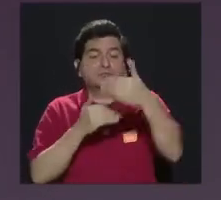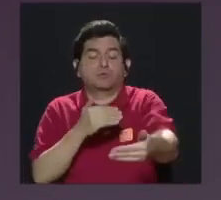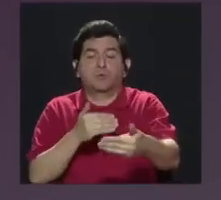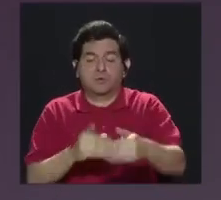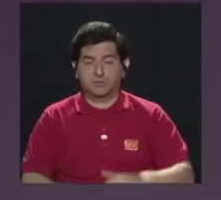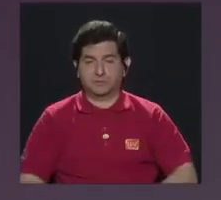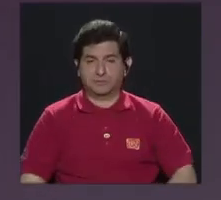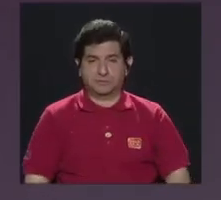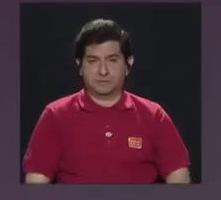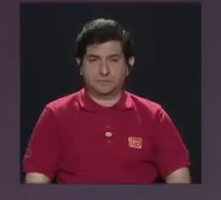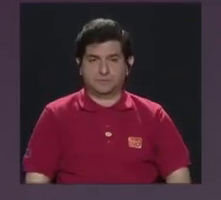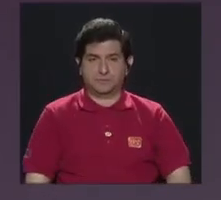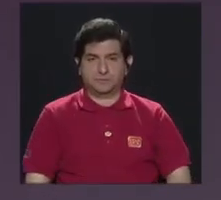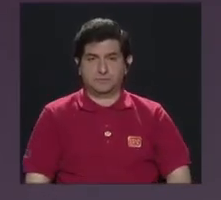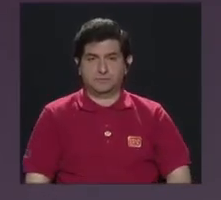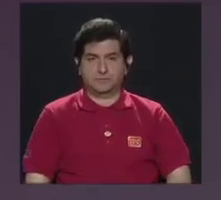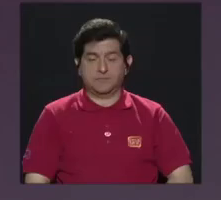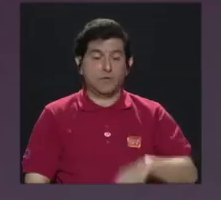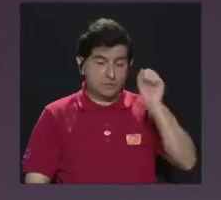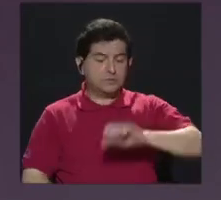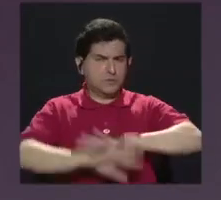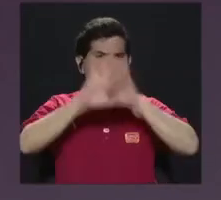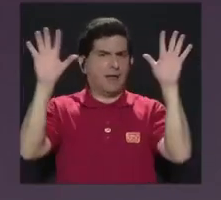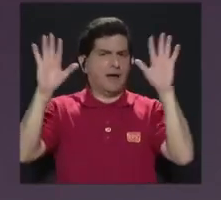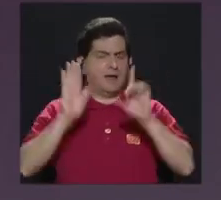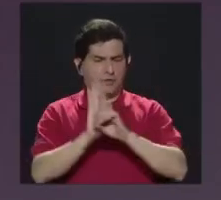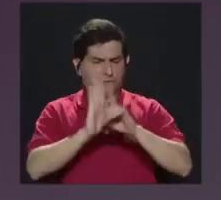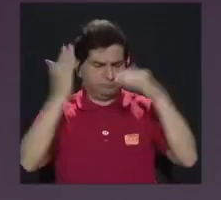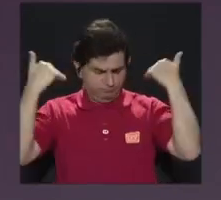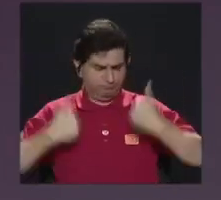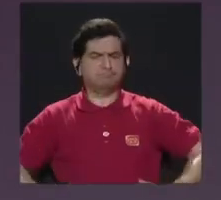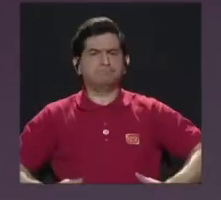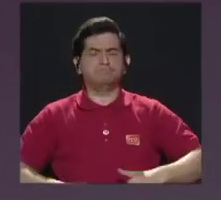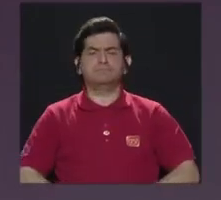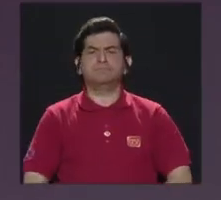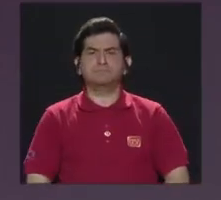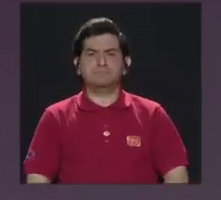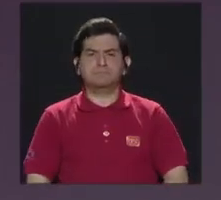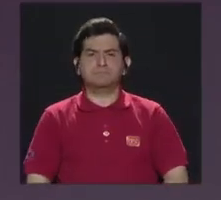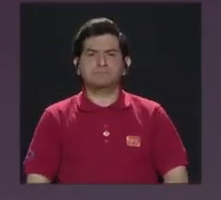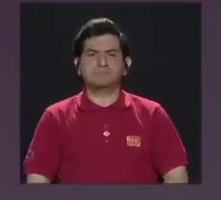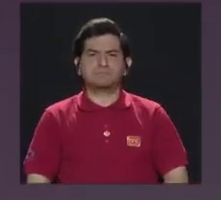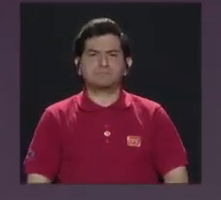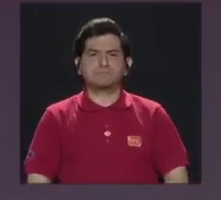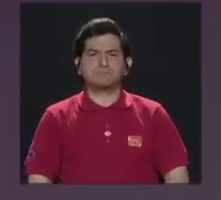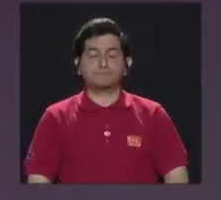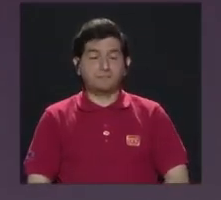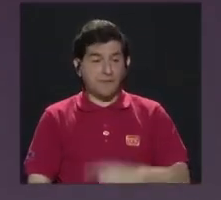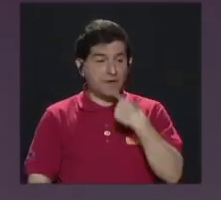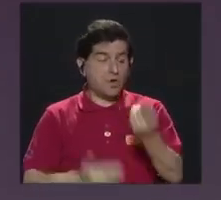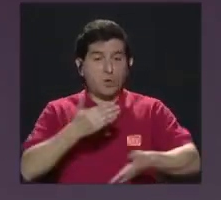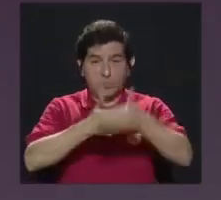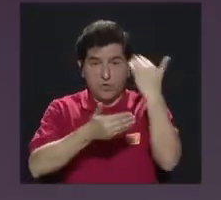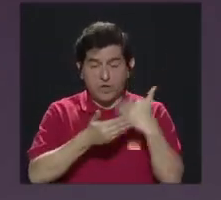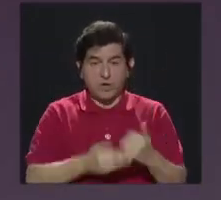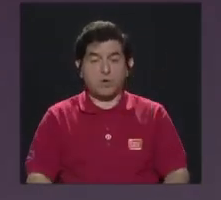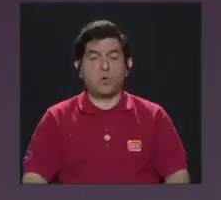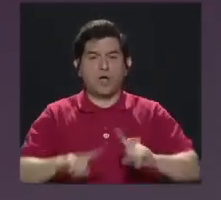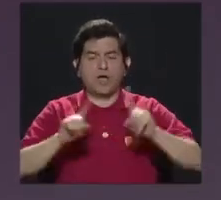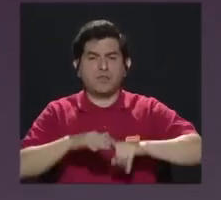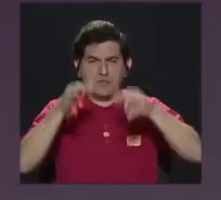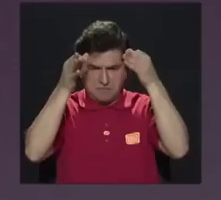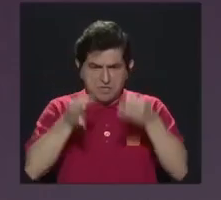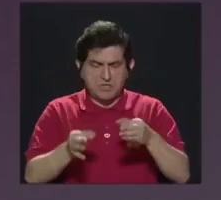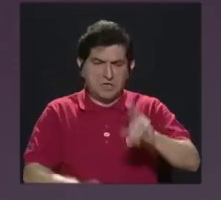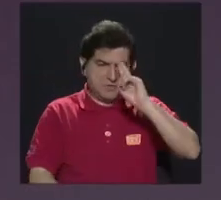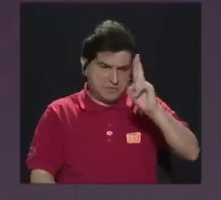¿verdad? Entonces, sí, claro que es un derecho humano, claro que es un derecho humano, como decía, distintas cortes lo han